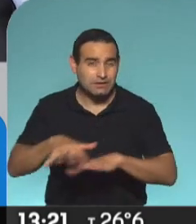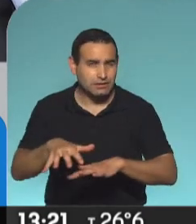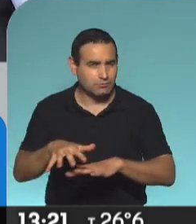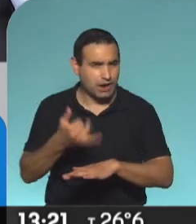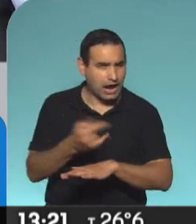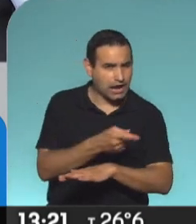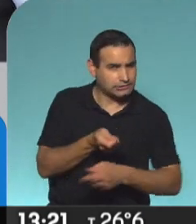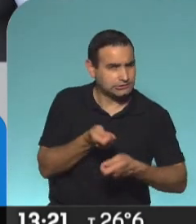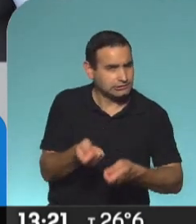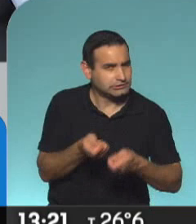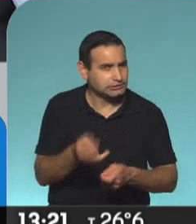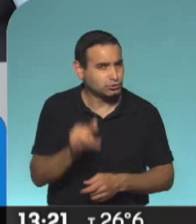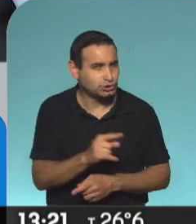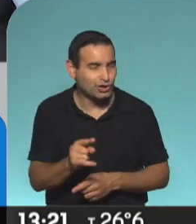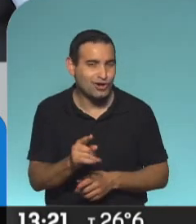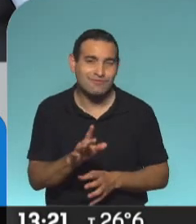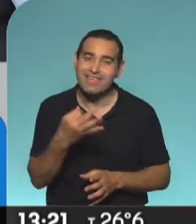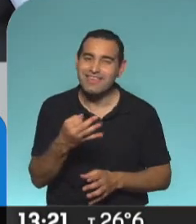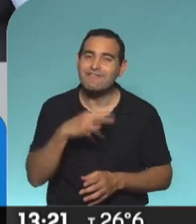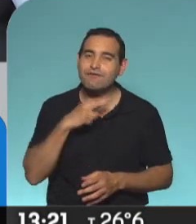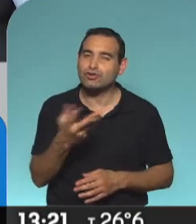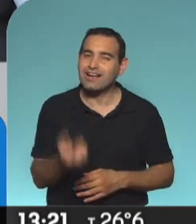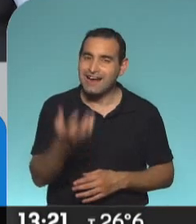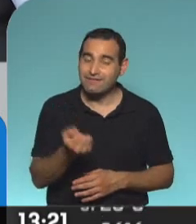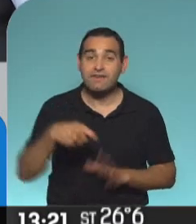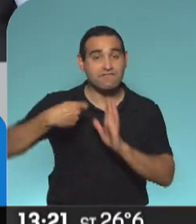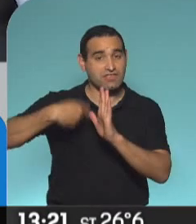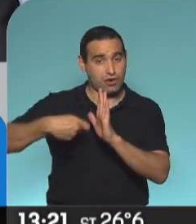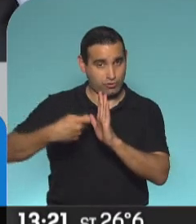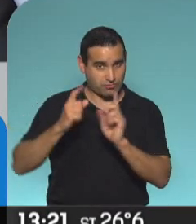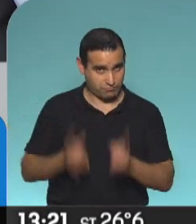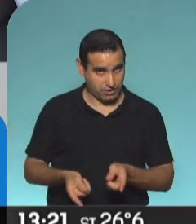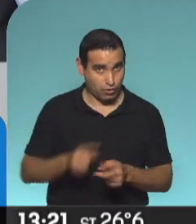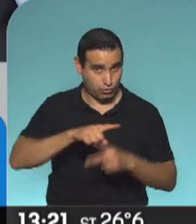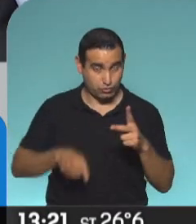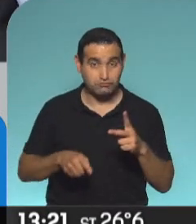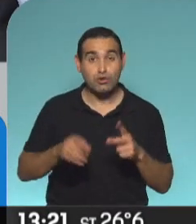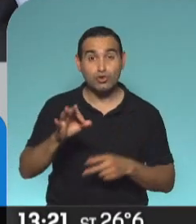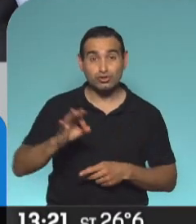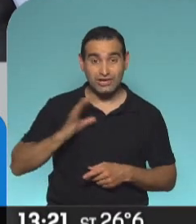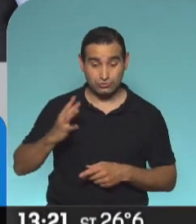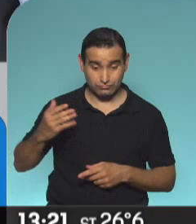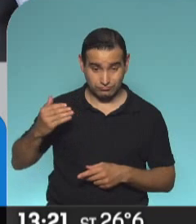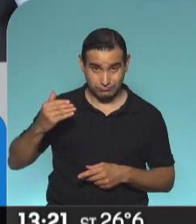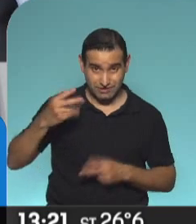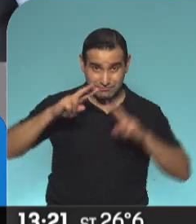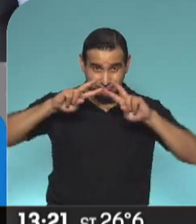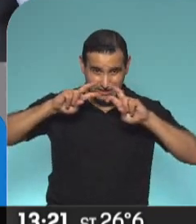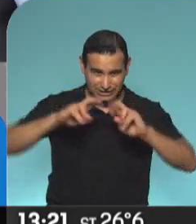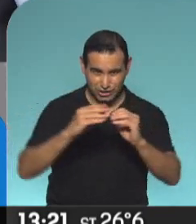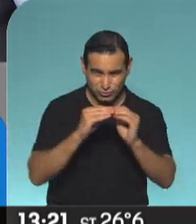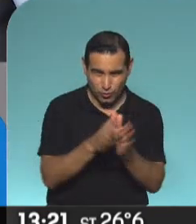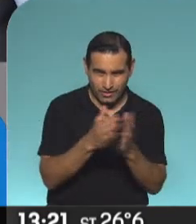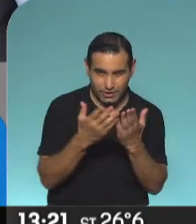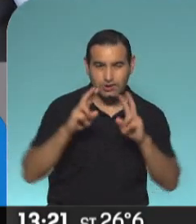una pistola en la cabeza, tenían que ser grabadas en audio y video. Bien, 2 años después de investigación de esa causa, luego